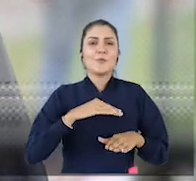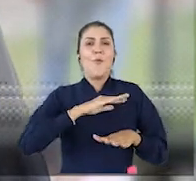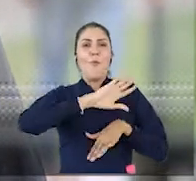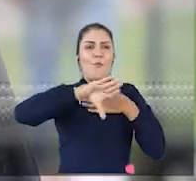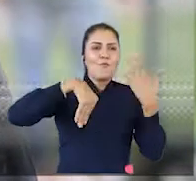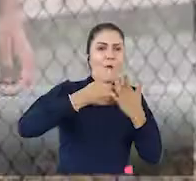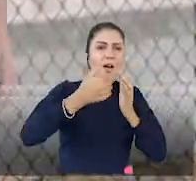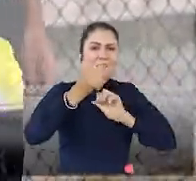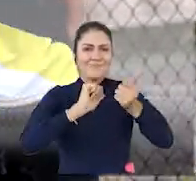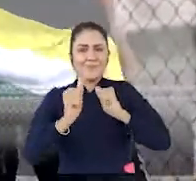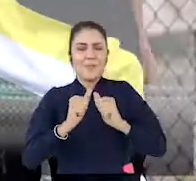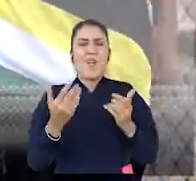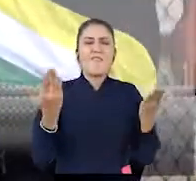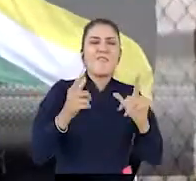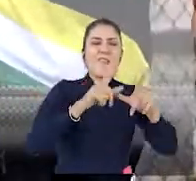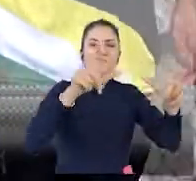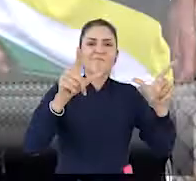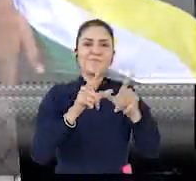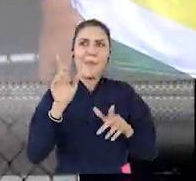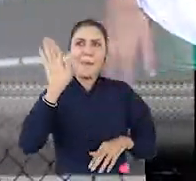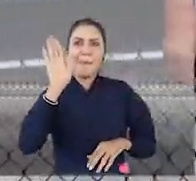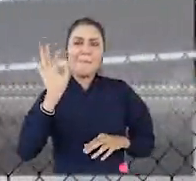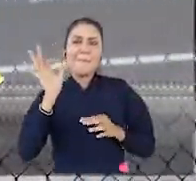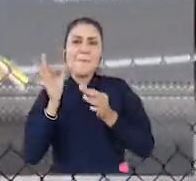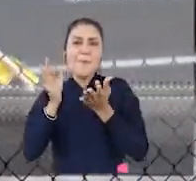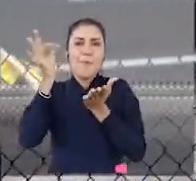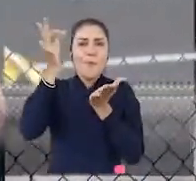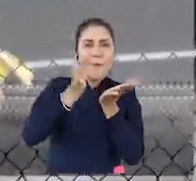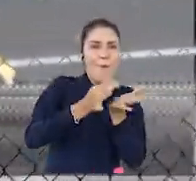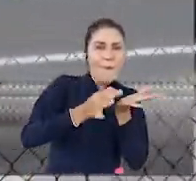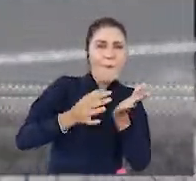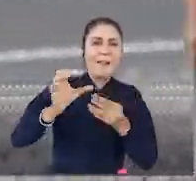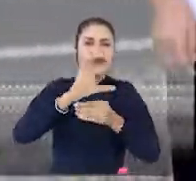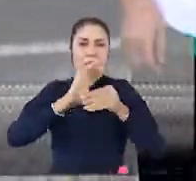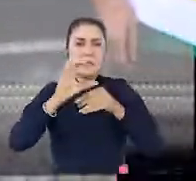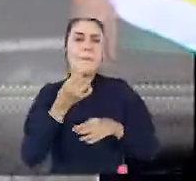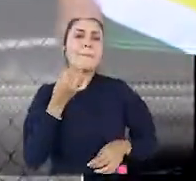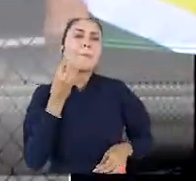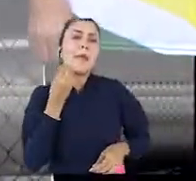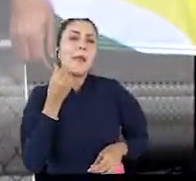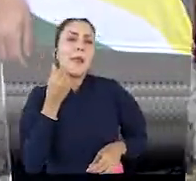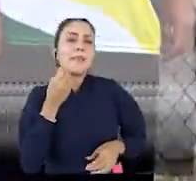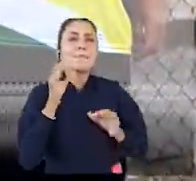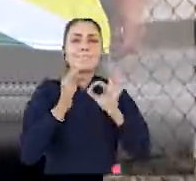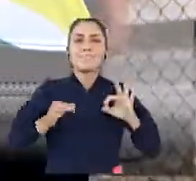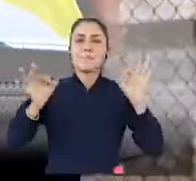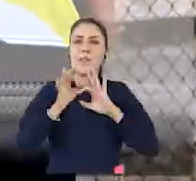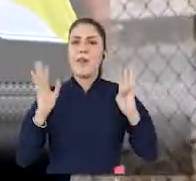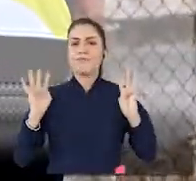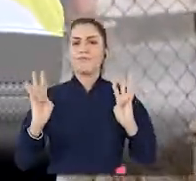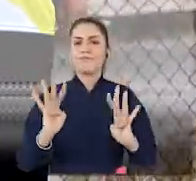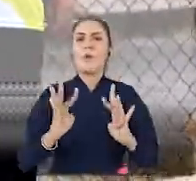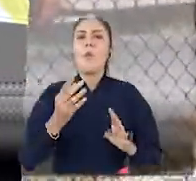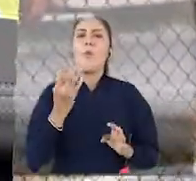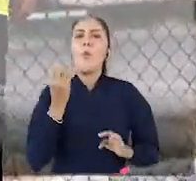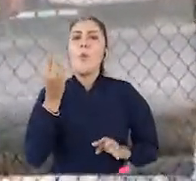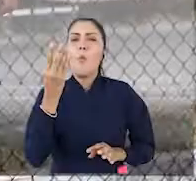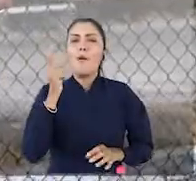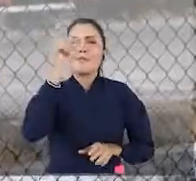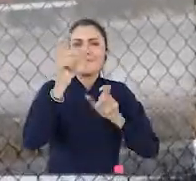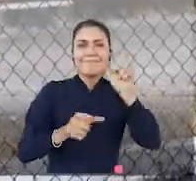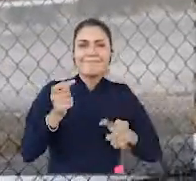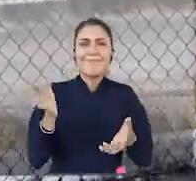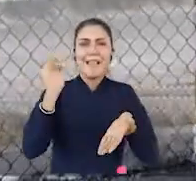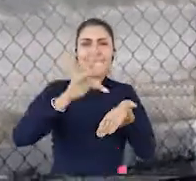juegos olimpiadas especiales fiestas del café 2022 en la ciudad de Pereira vamos a llevar una delegación de 11